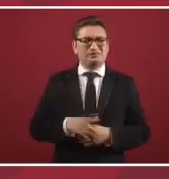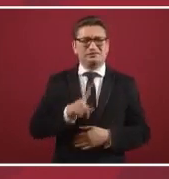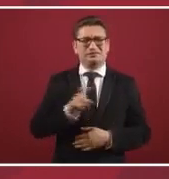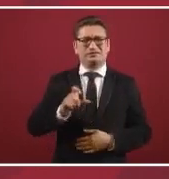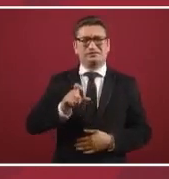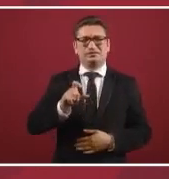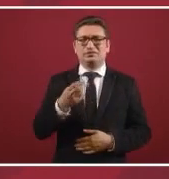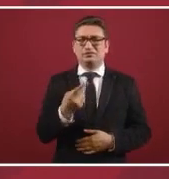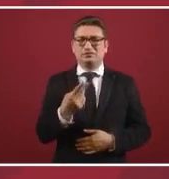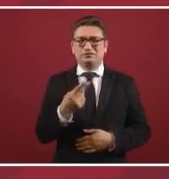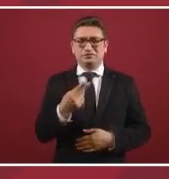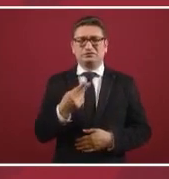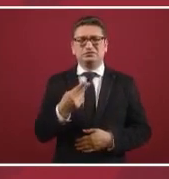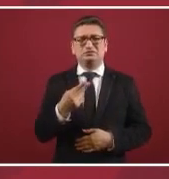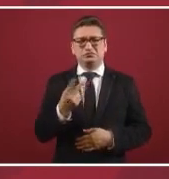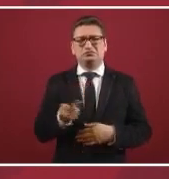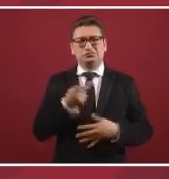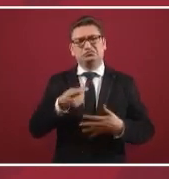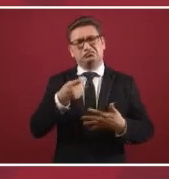125 preguntas,